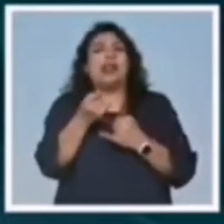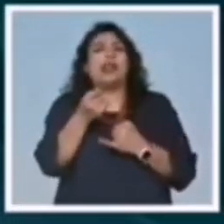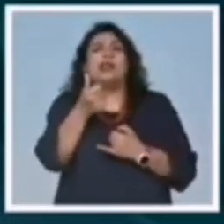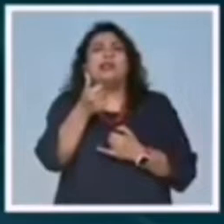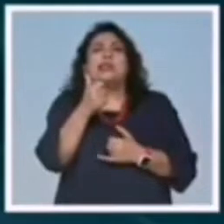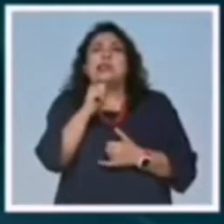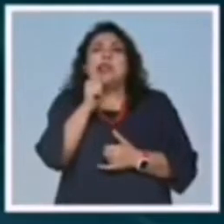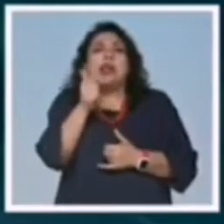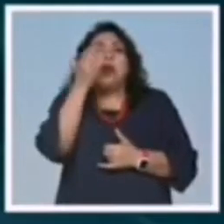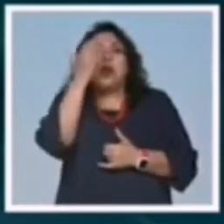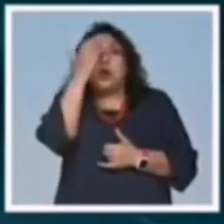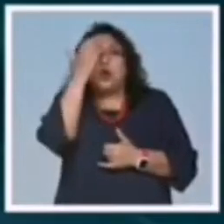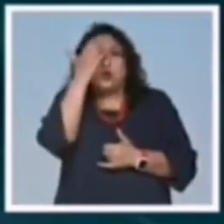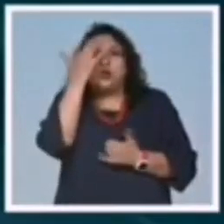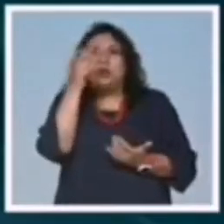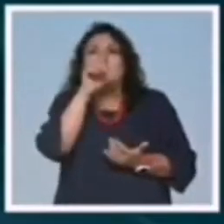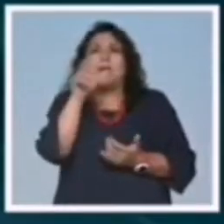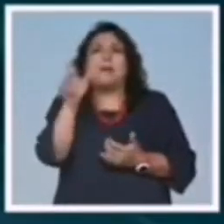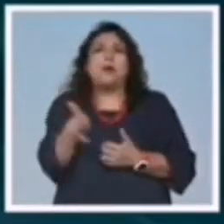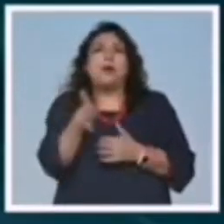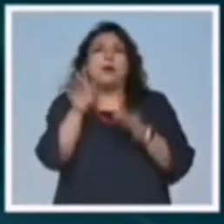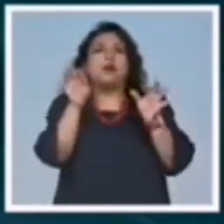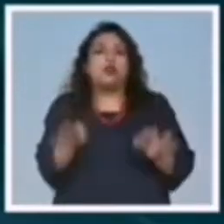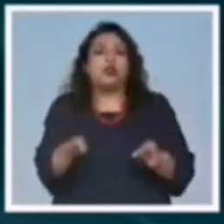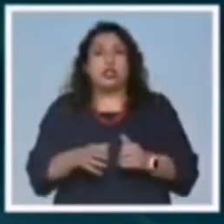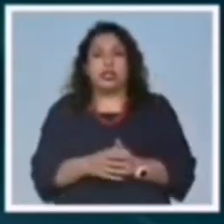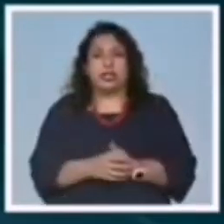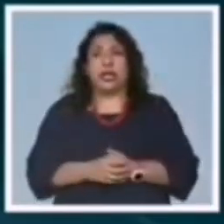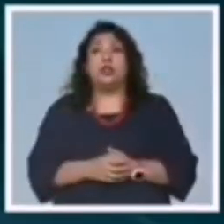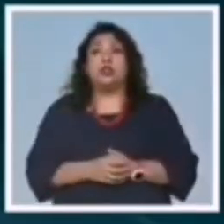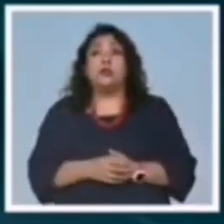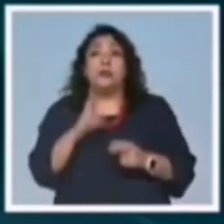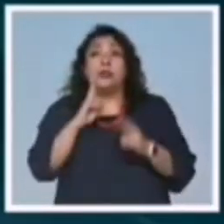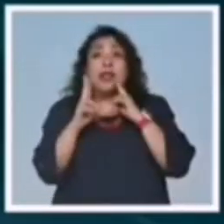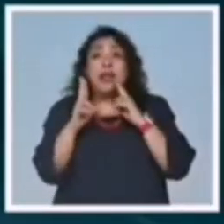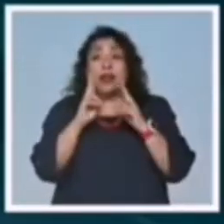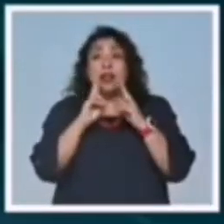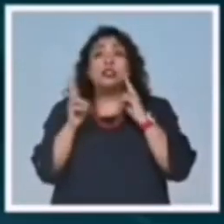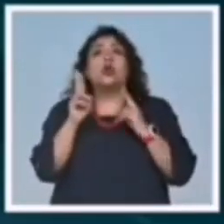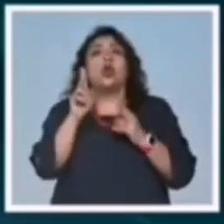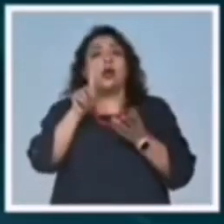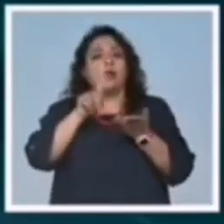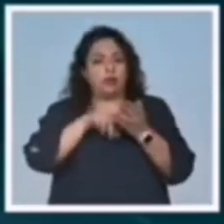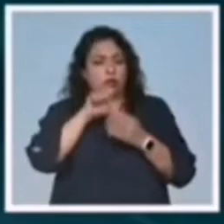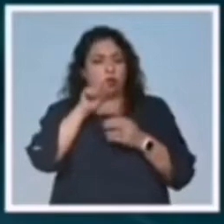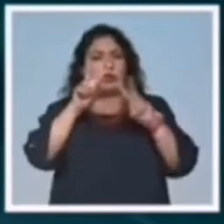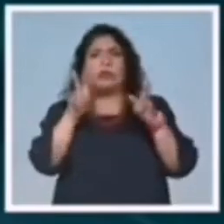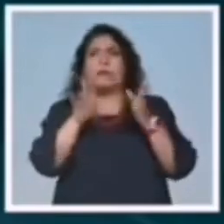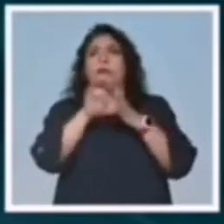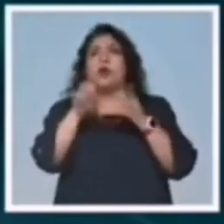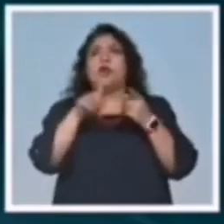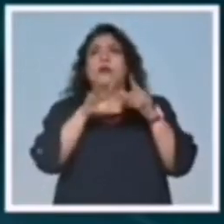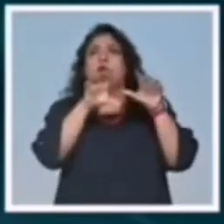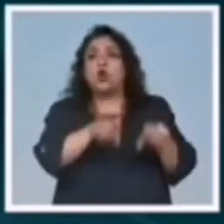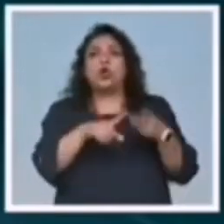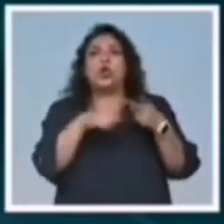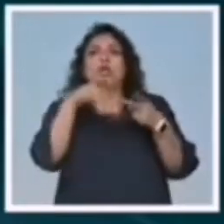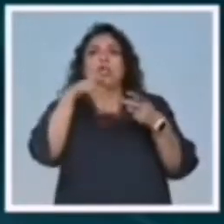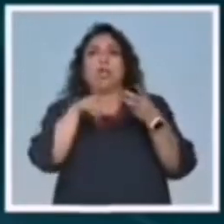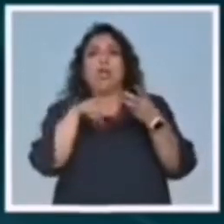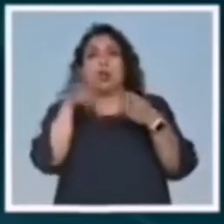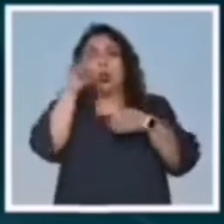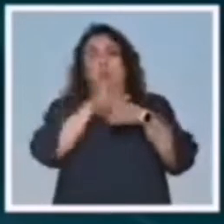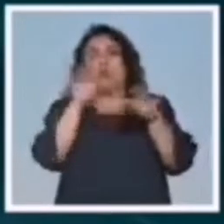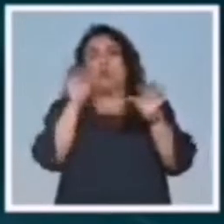casi nada de ese conocimiento ha llegado a los pueblos originarios. Las narraciones sí tocan temas como el colonialismo, género y